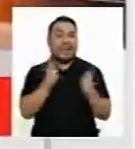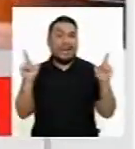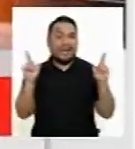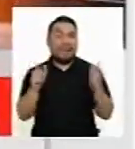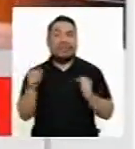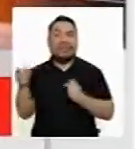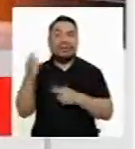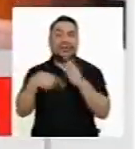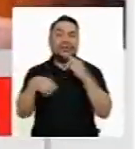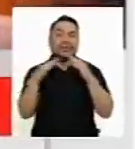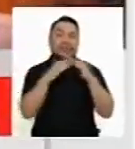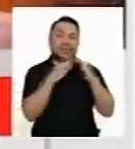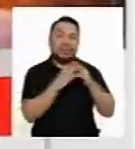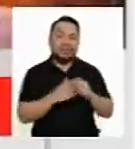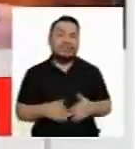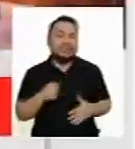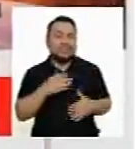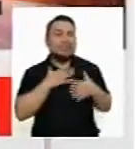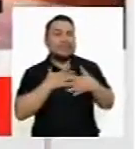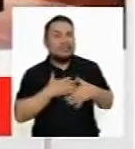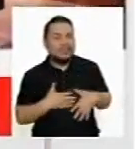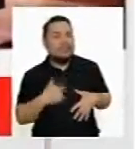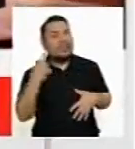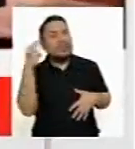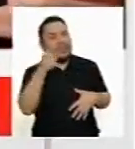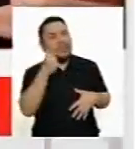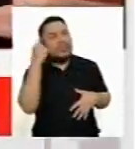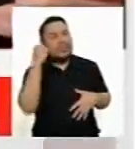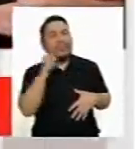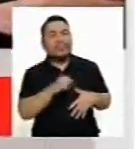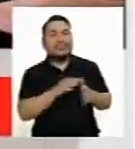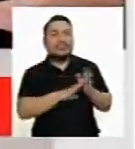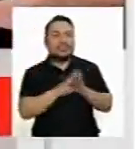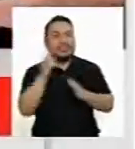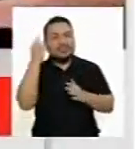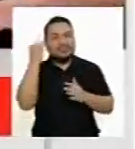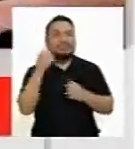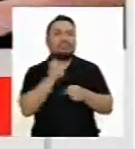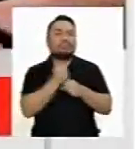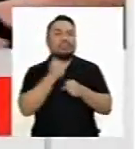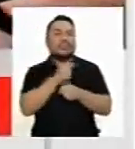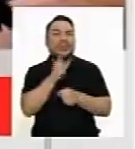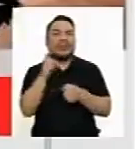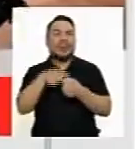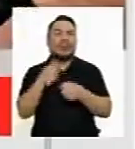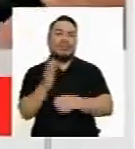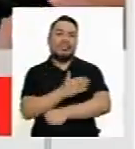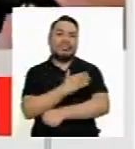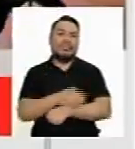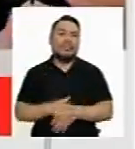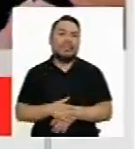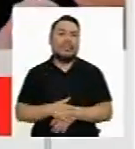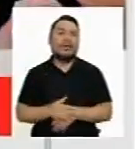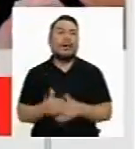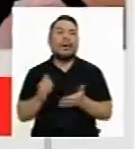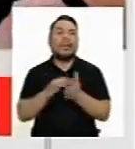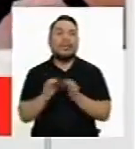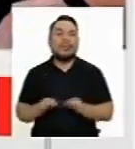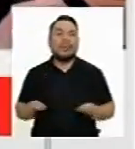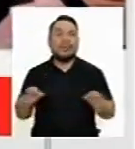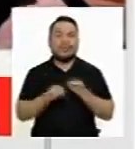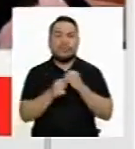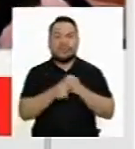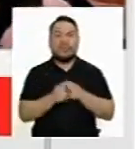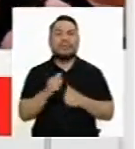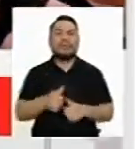cuando regrese a su casa, pues también podrá seguramente también tener alguna opción ocupacional en la música, pero más importante aún que eso lo pueda trasladar